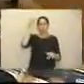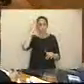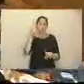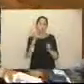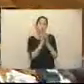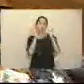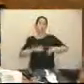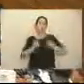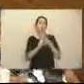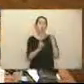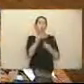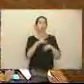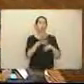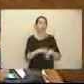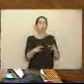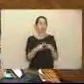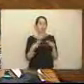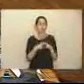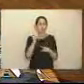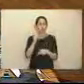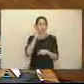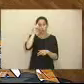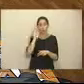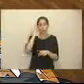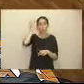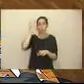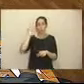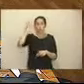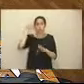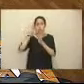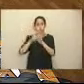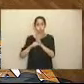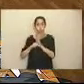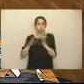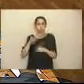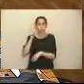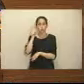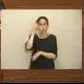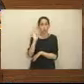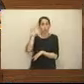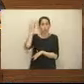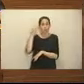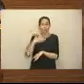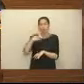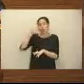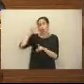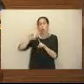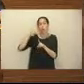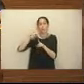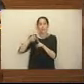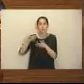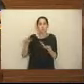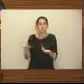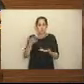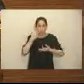agentes sociales. Un documento de intenciones, bien intencionado, no lo dudo, pero nada más que eso, un documento de intenciones que no obliga